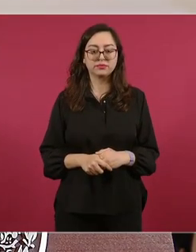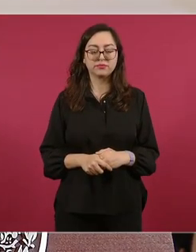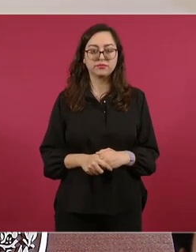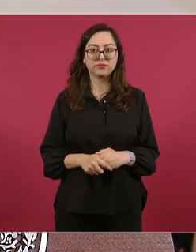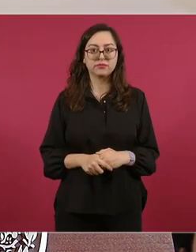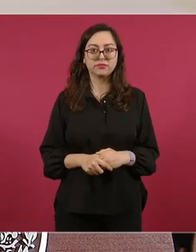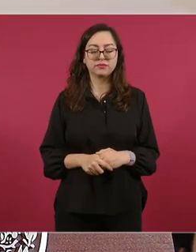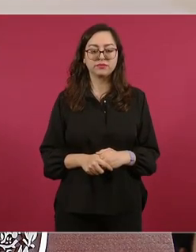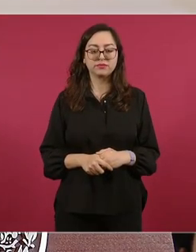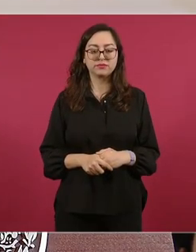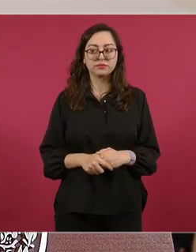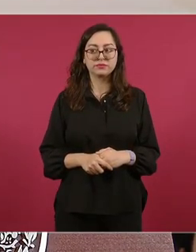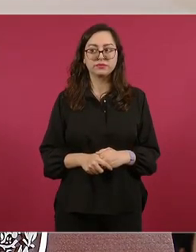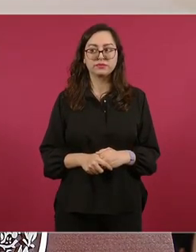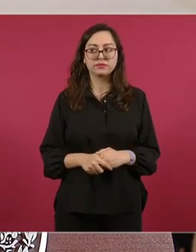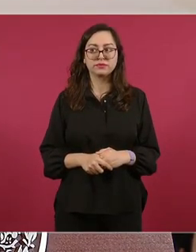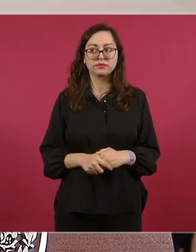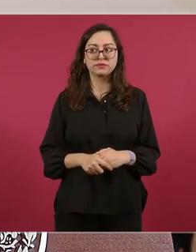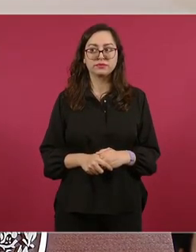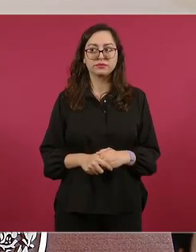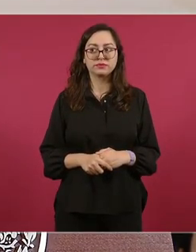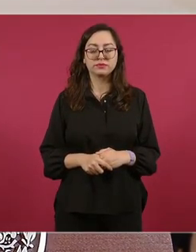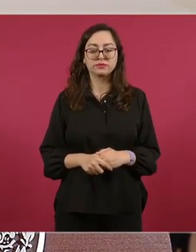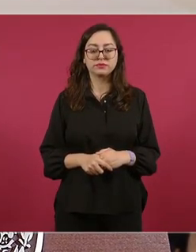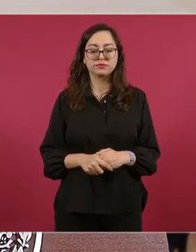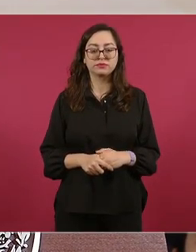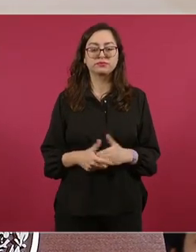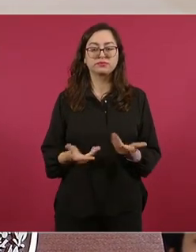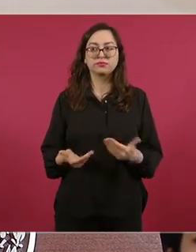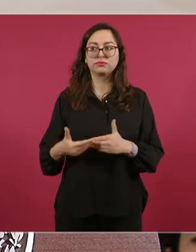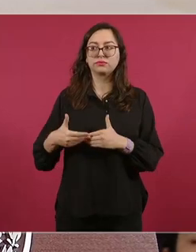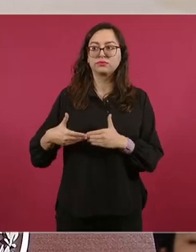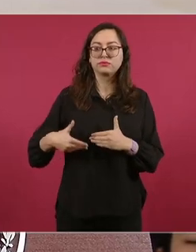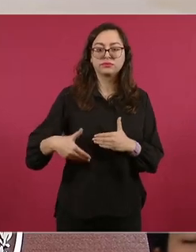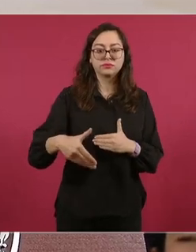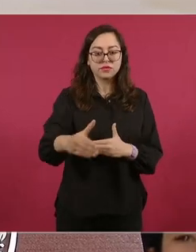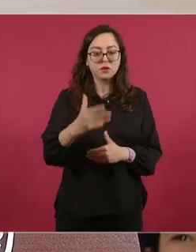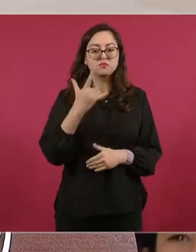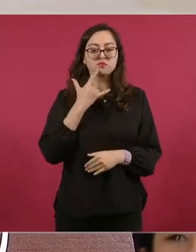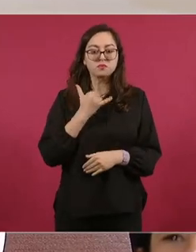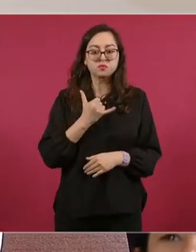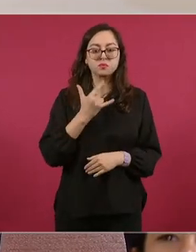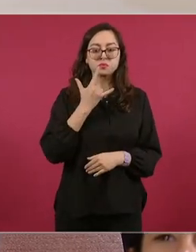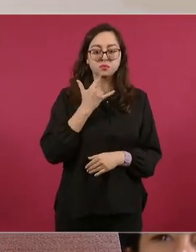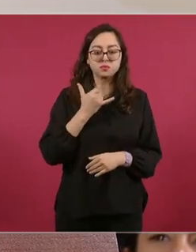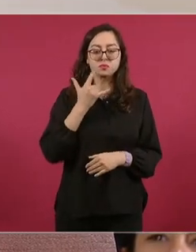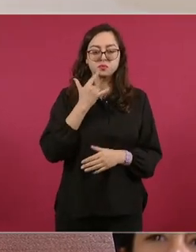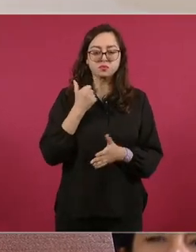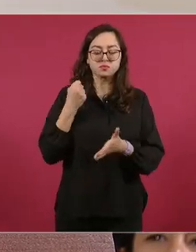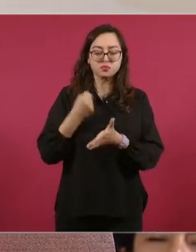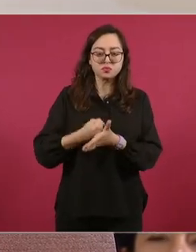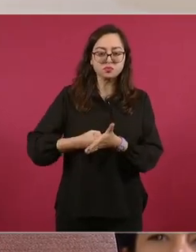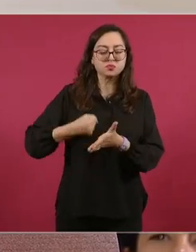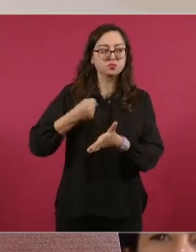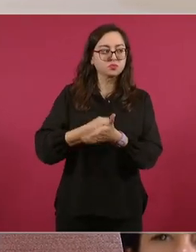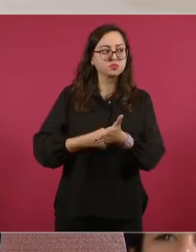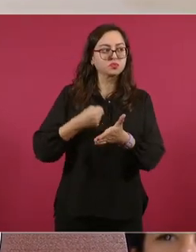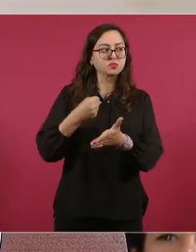de la nada, son frutos de un largo camino de resistencia,